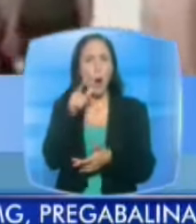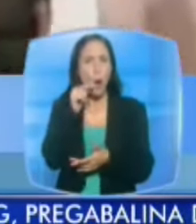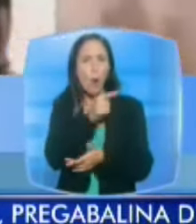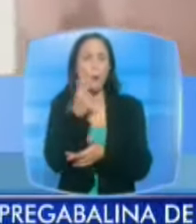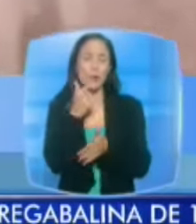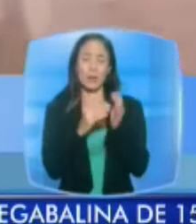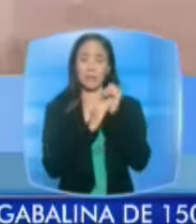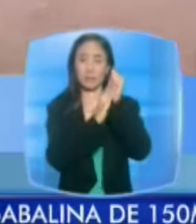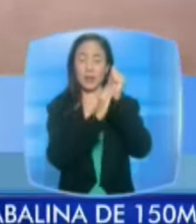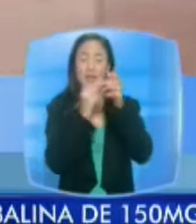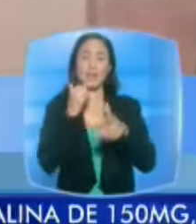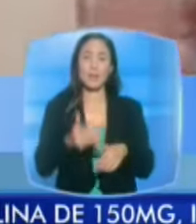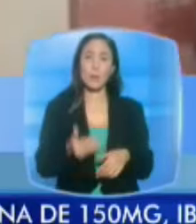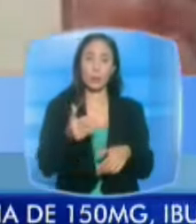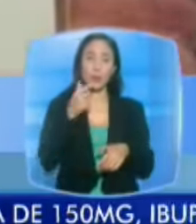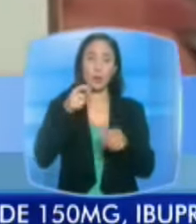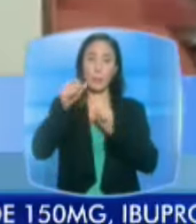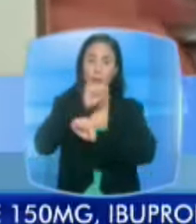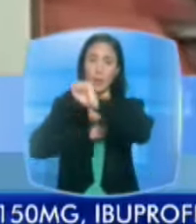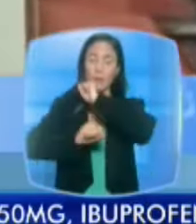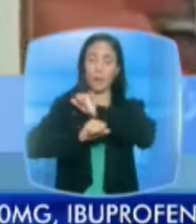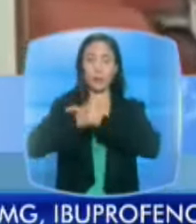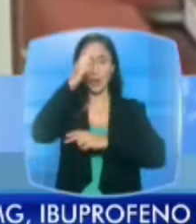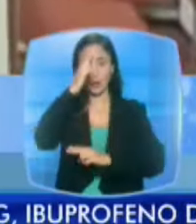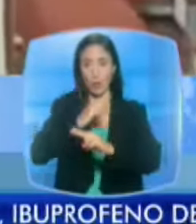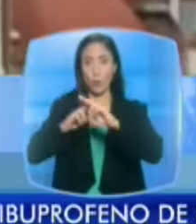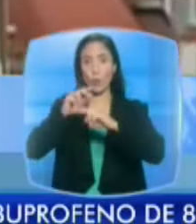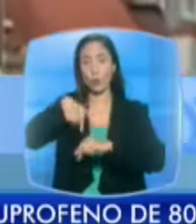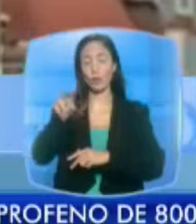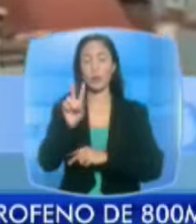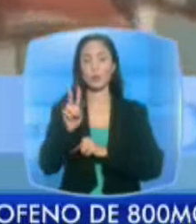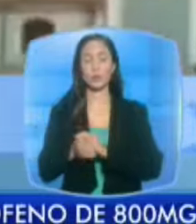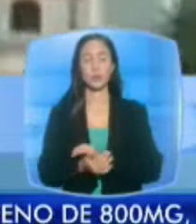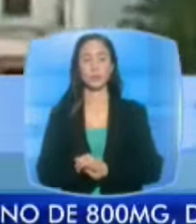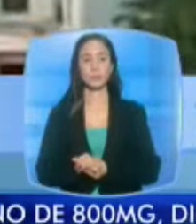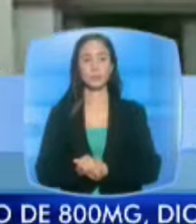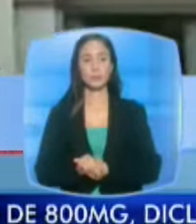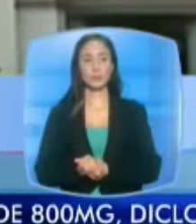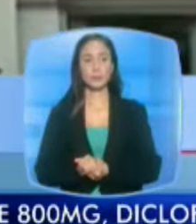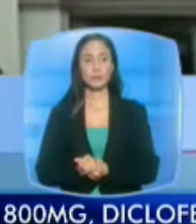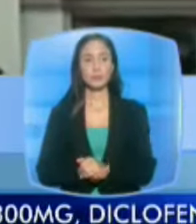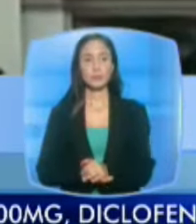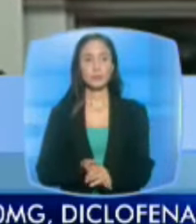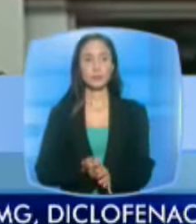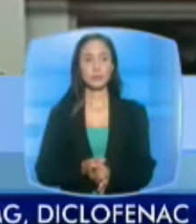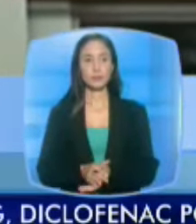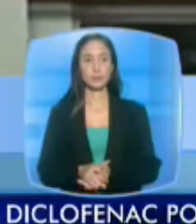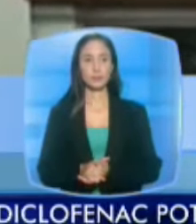un pilar importante para la defensa de la soberanía venezolana.